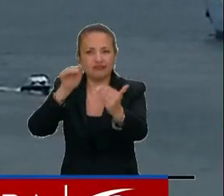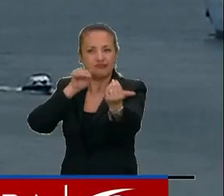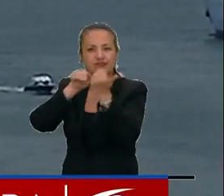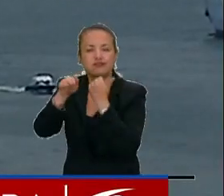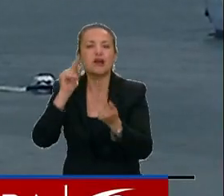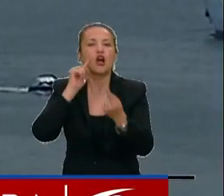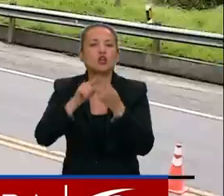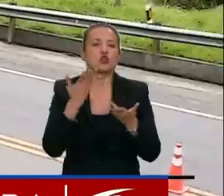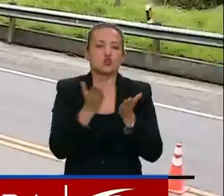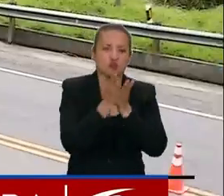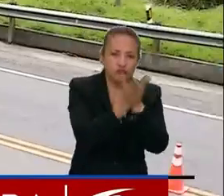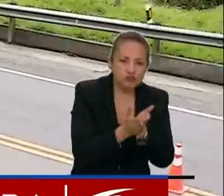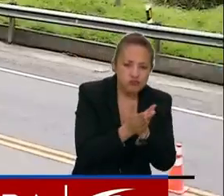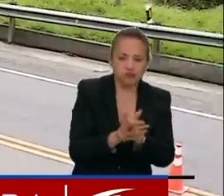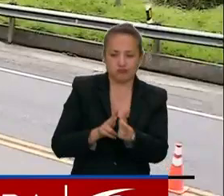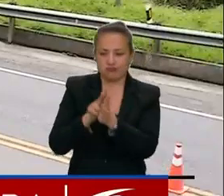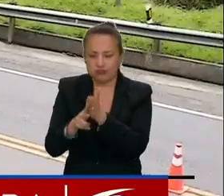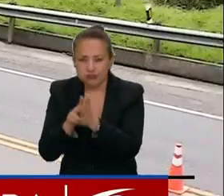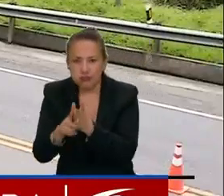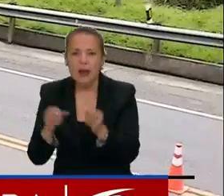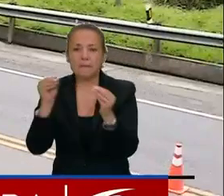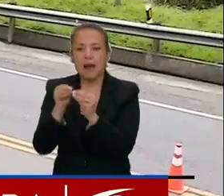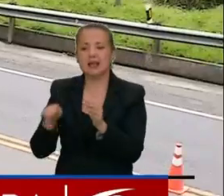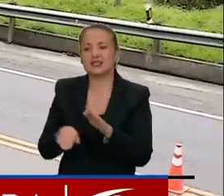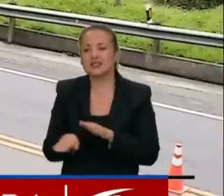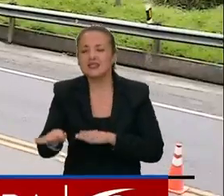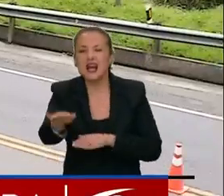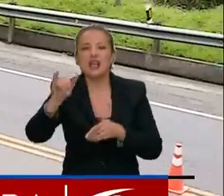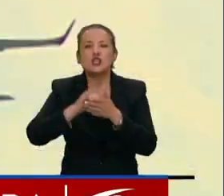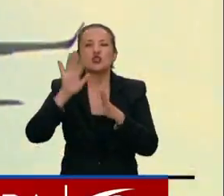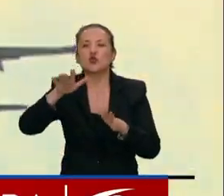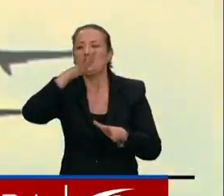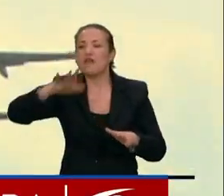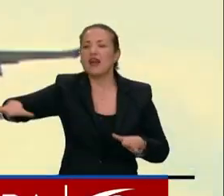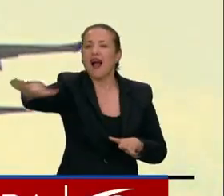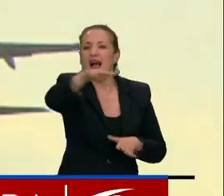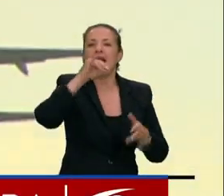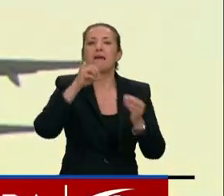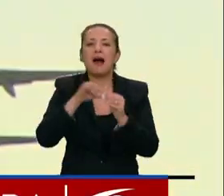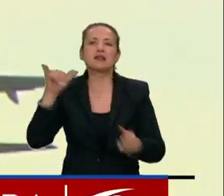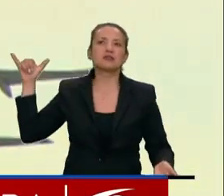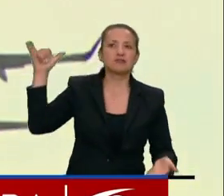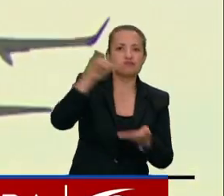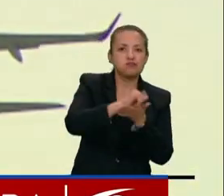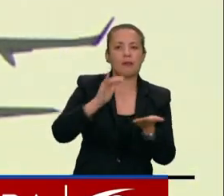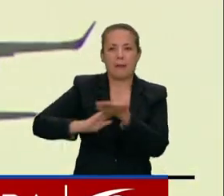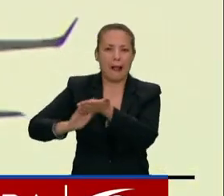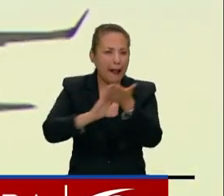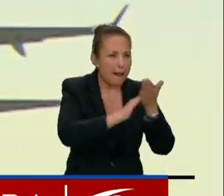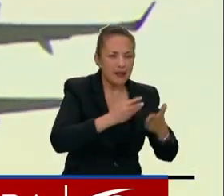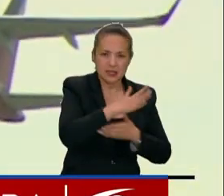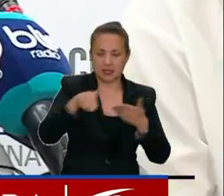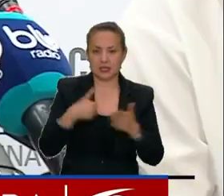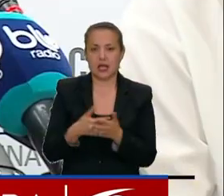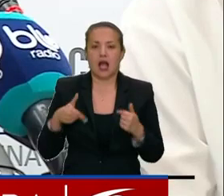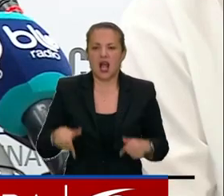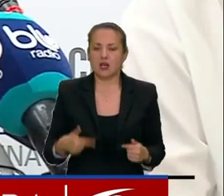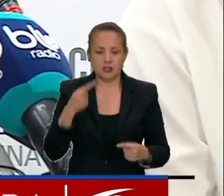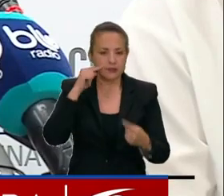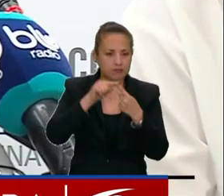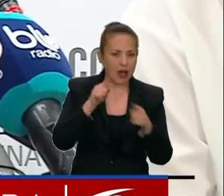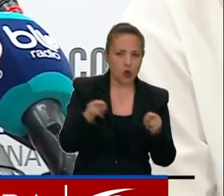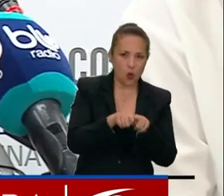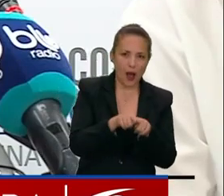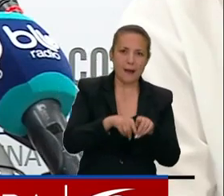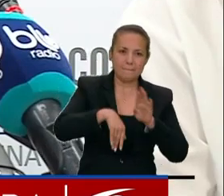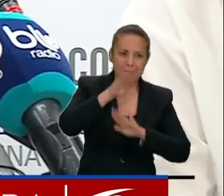y fluviales, redes viales secundarias, terciarias y transporte aéreo. Fortalecemos los trenes,